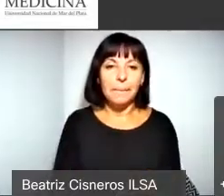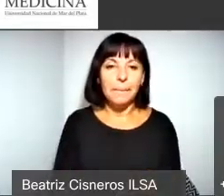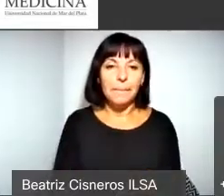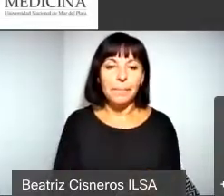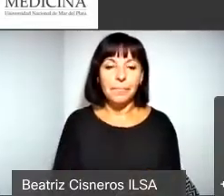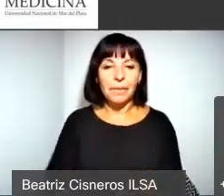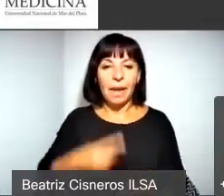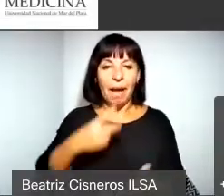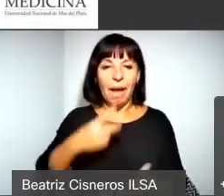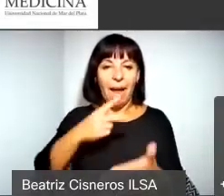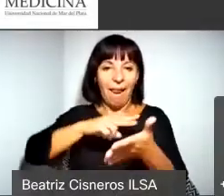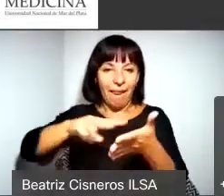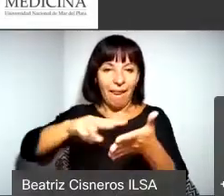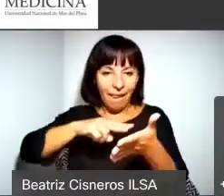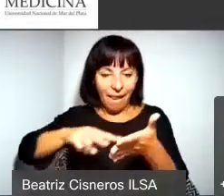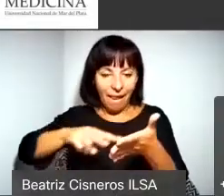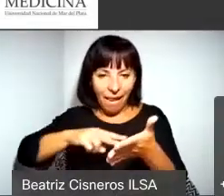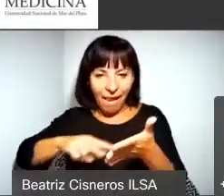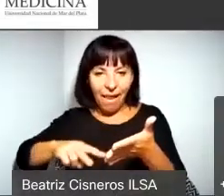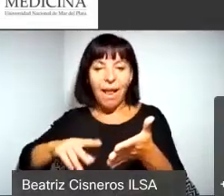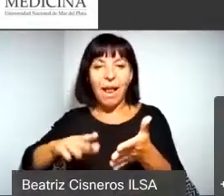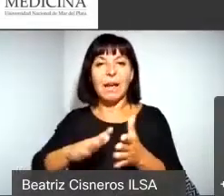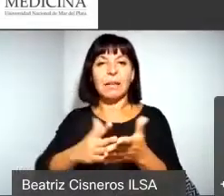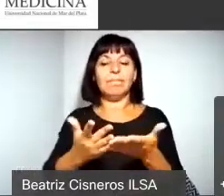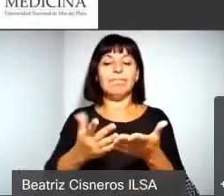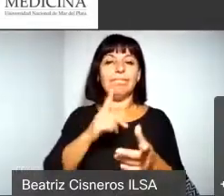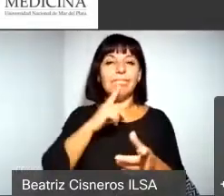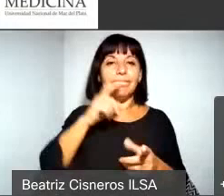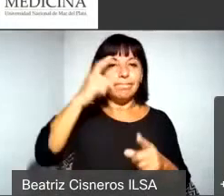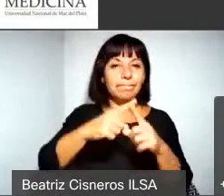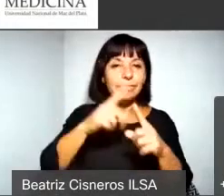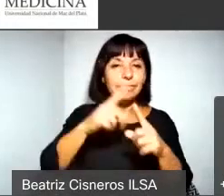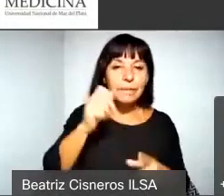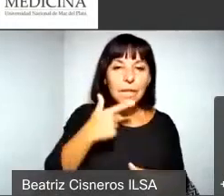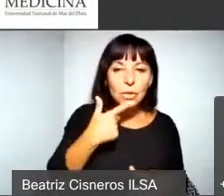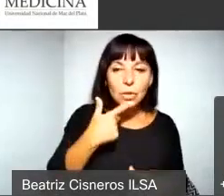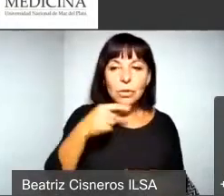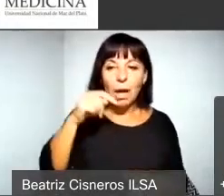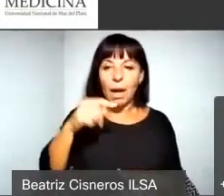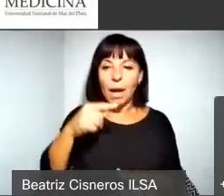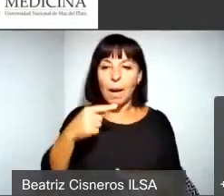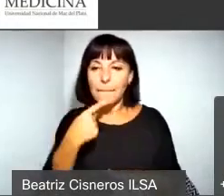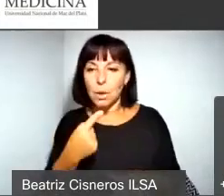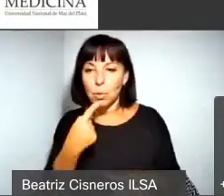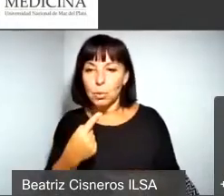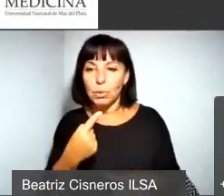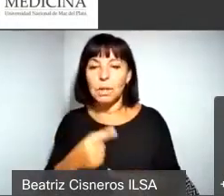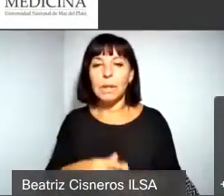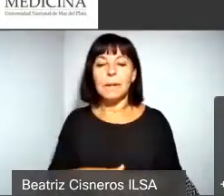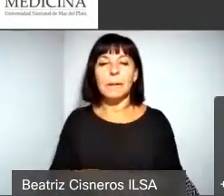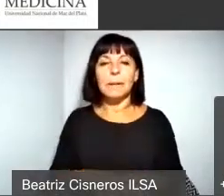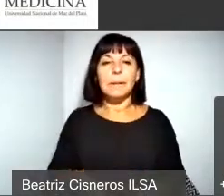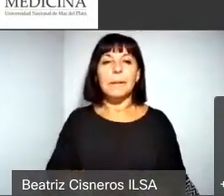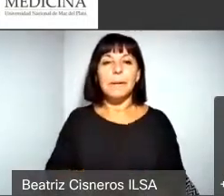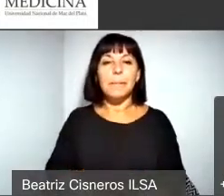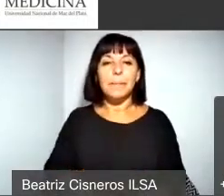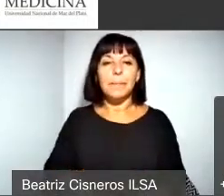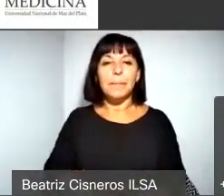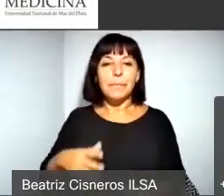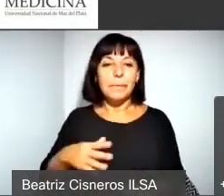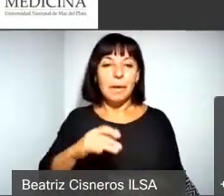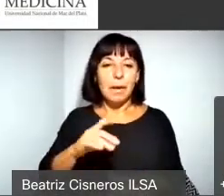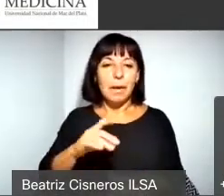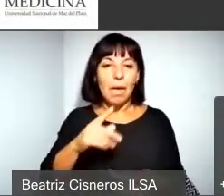Leer, obviamente, de la bibliografía que vos ya dijiste al principio. Acá me están preguntando, ya está mencionada al principio de la exposición.